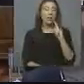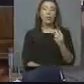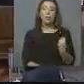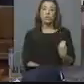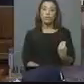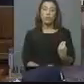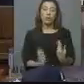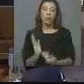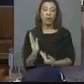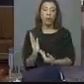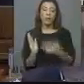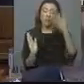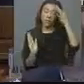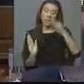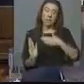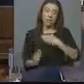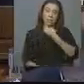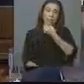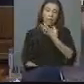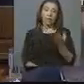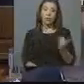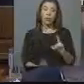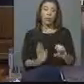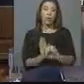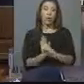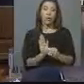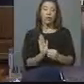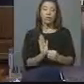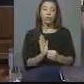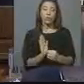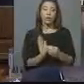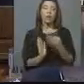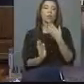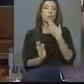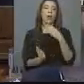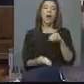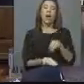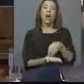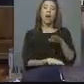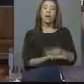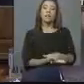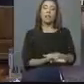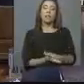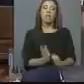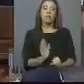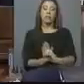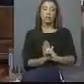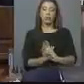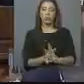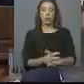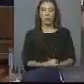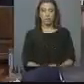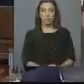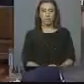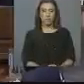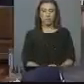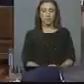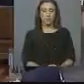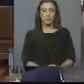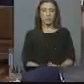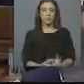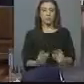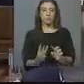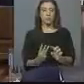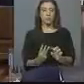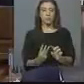inconveniente esta medida, queremos plantear la inconstitucionalidad de la misma y hacer reserva de su constitucionalidad. En tercer lugar,